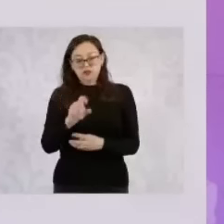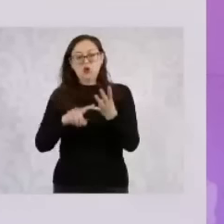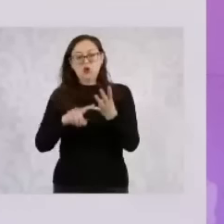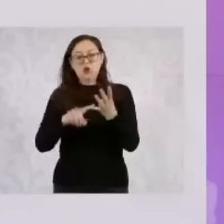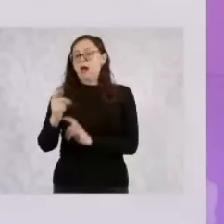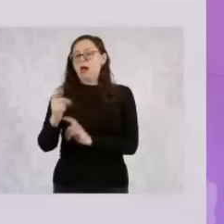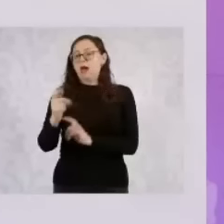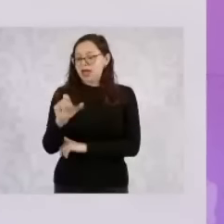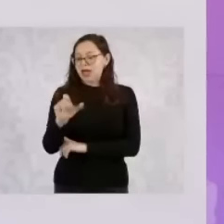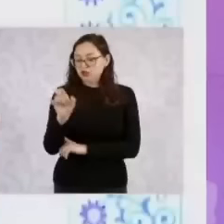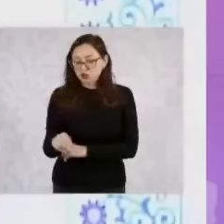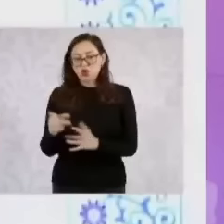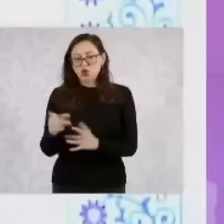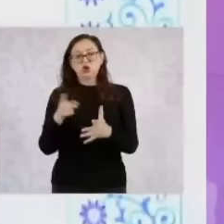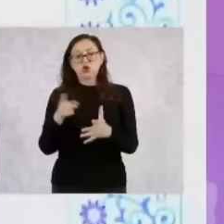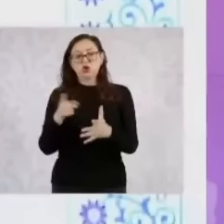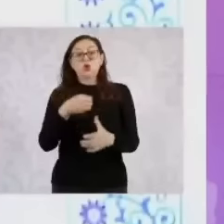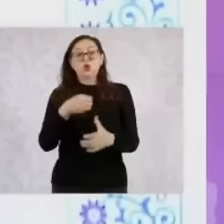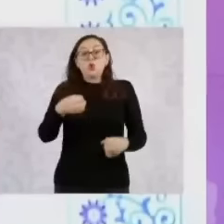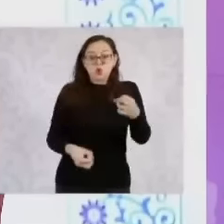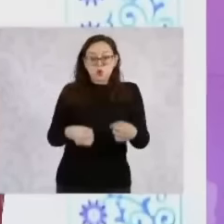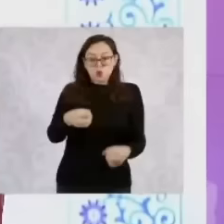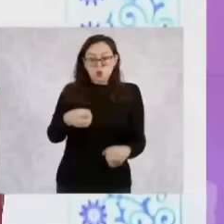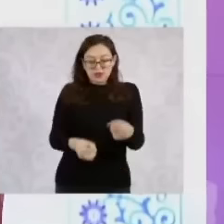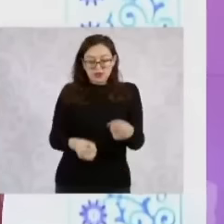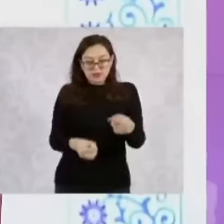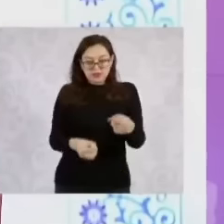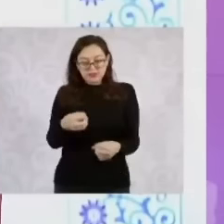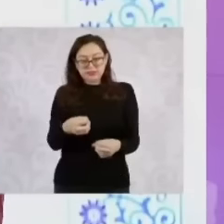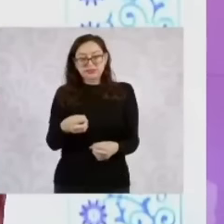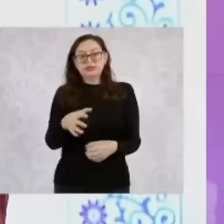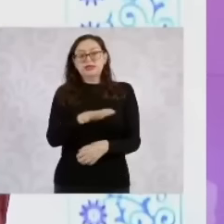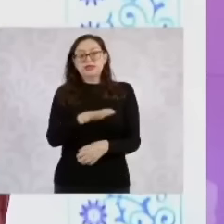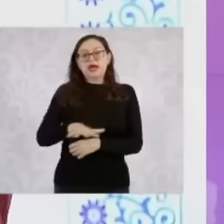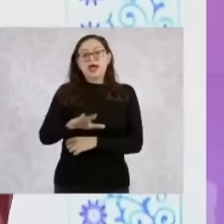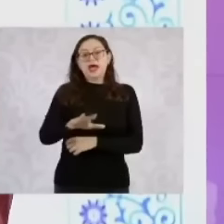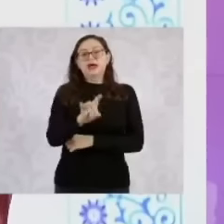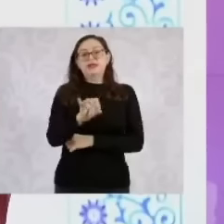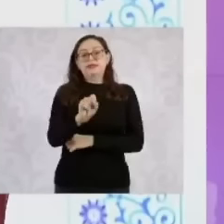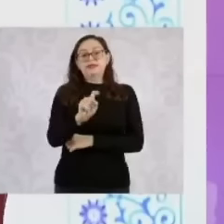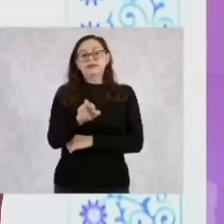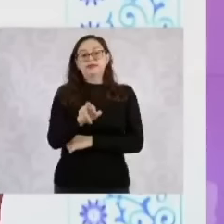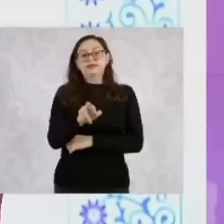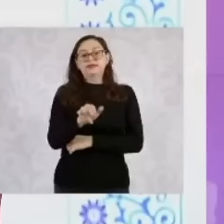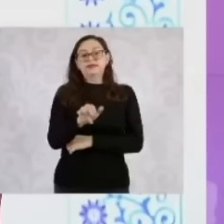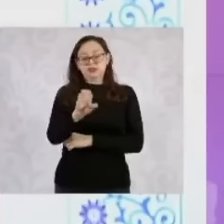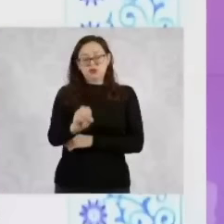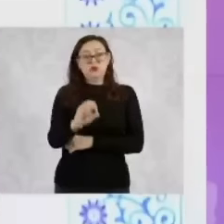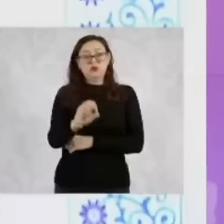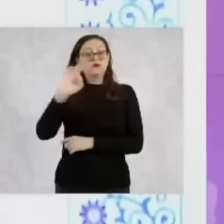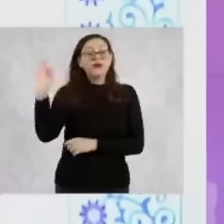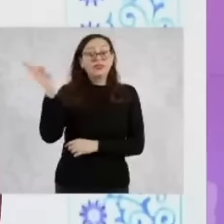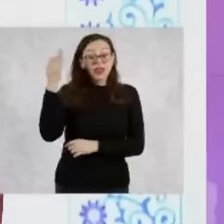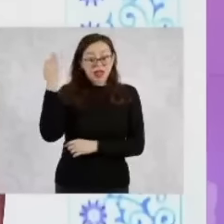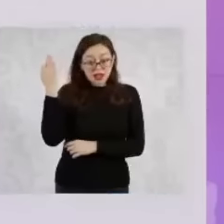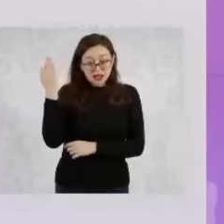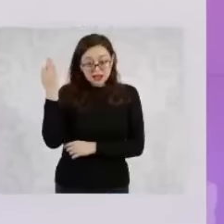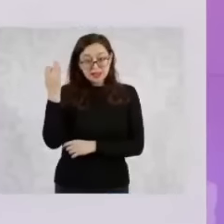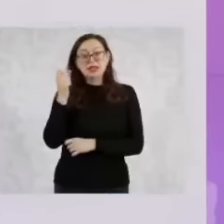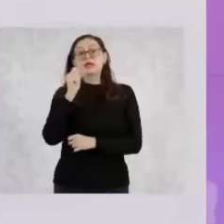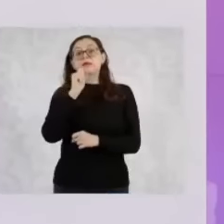a dirimir directamente ante la sala superior del tribunal electoral a través de una comisión especializada así la